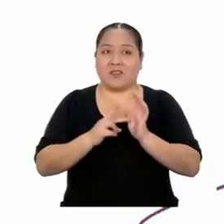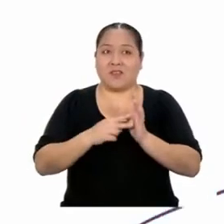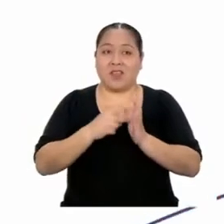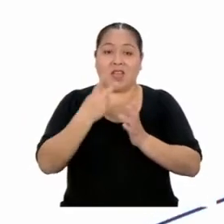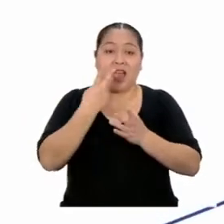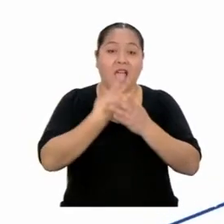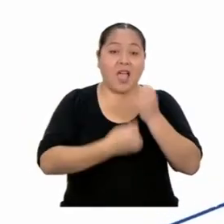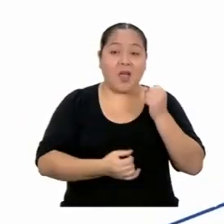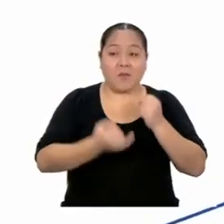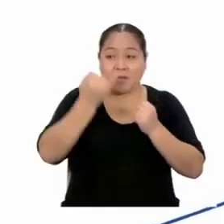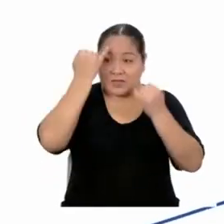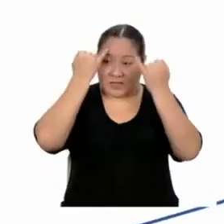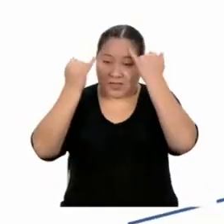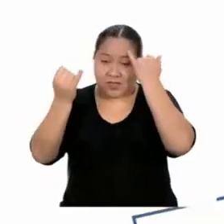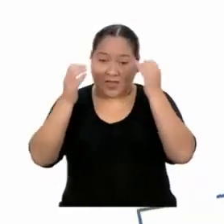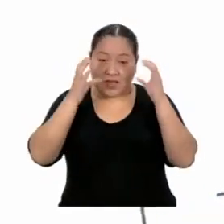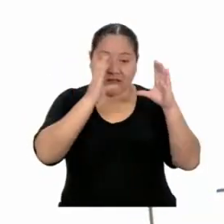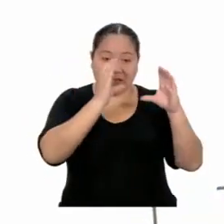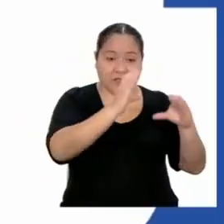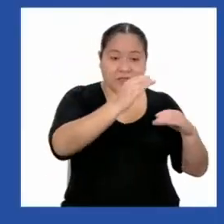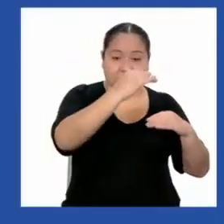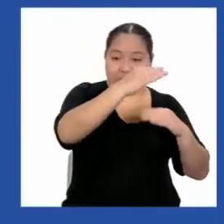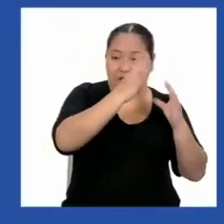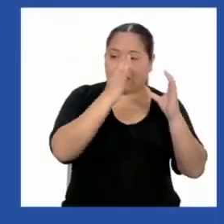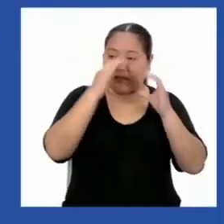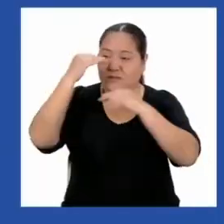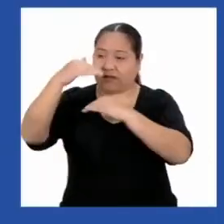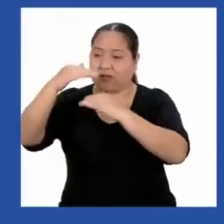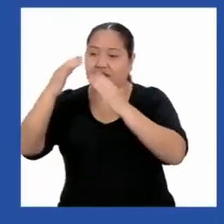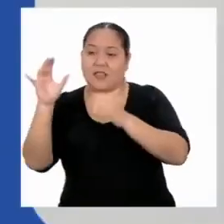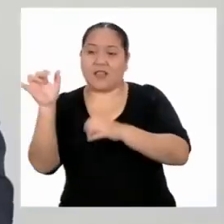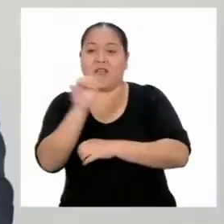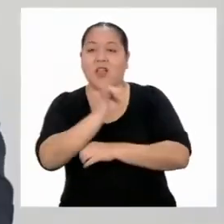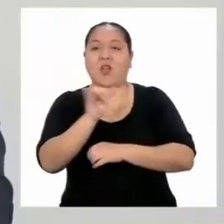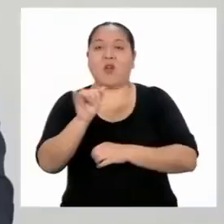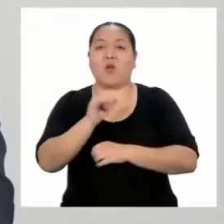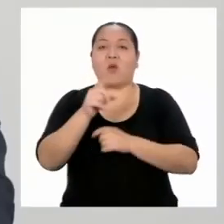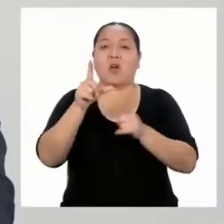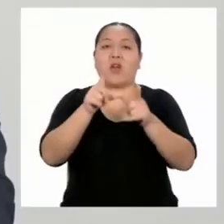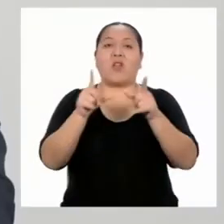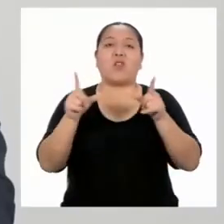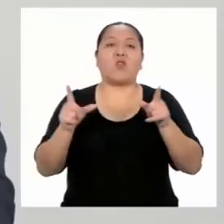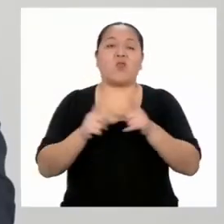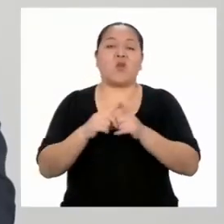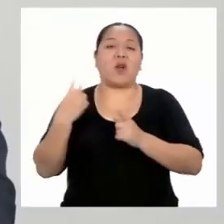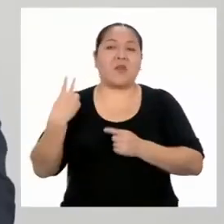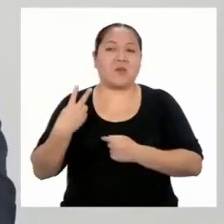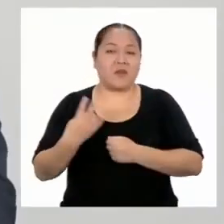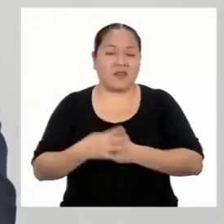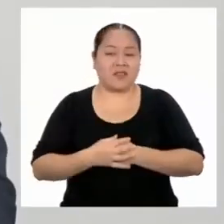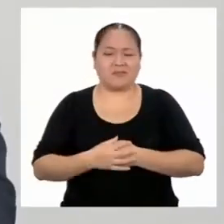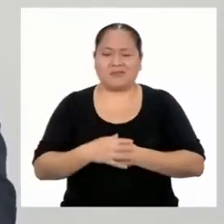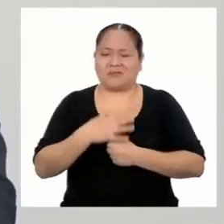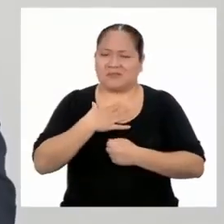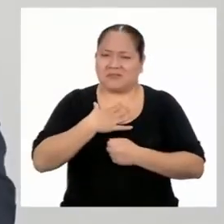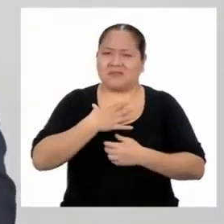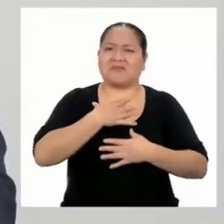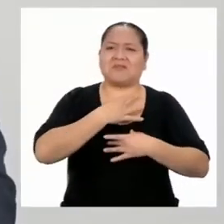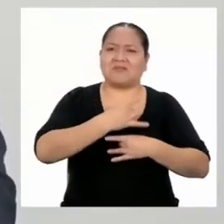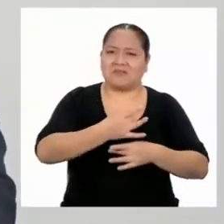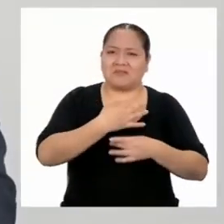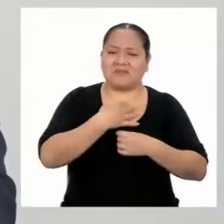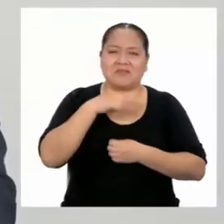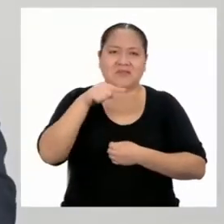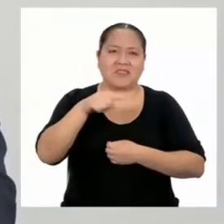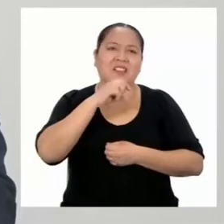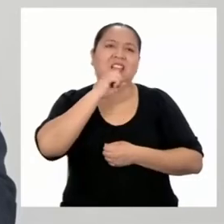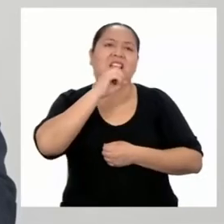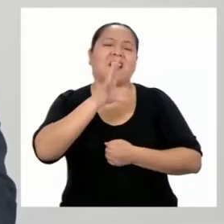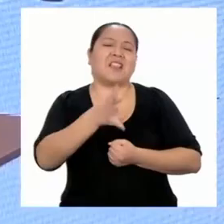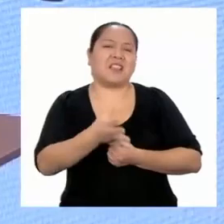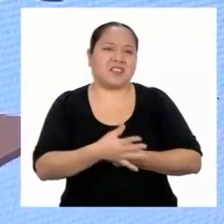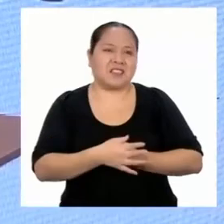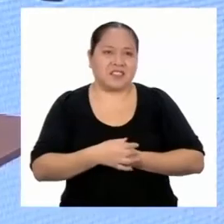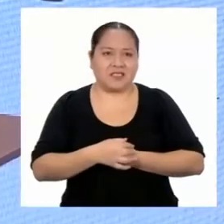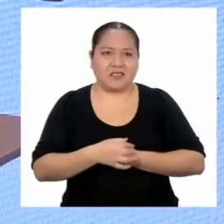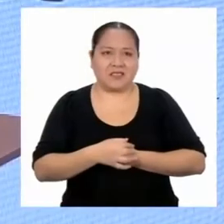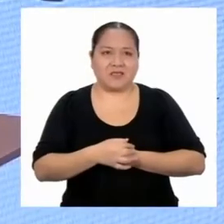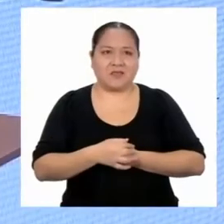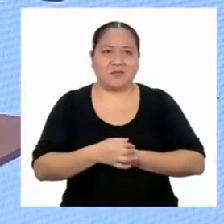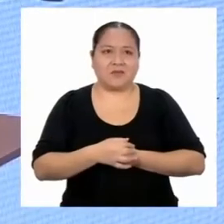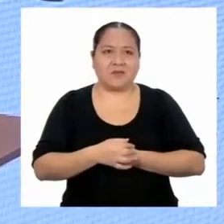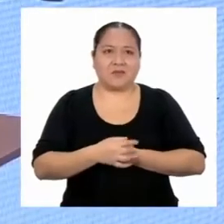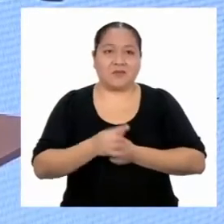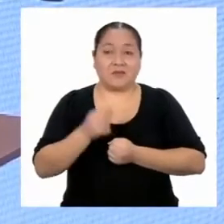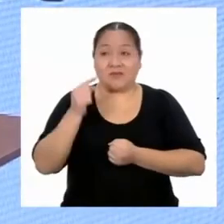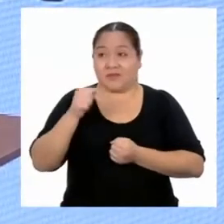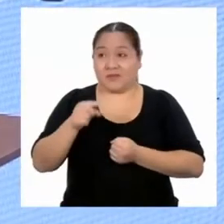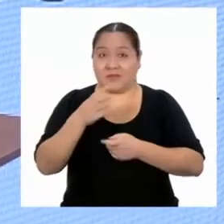ambas propuestas cuentan con la misma área verde. ¡Qué interesante! ¿Eso qué podría decirnos?